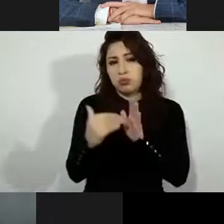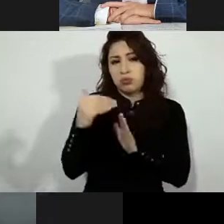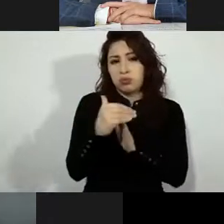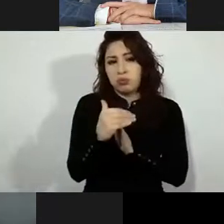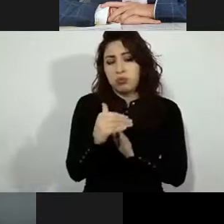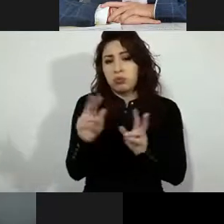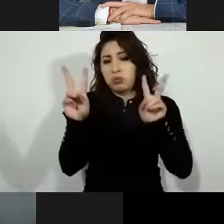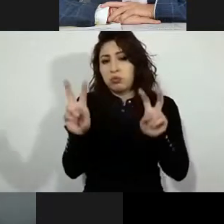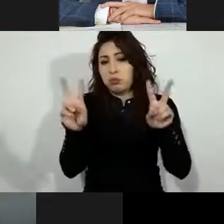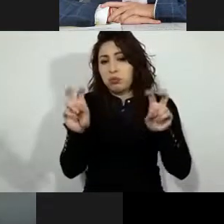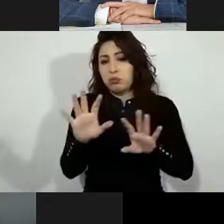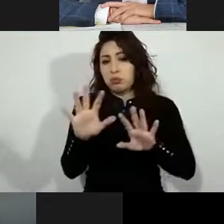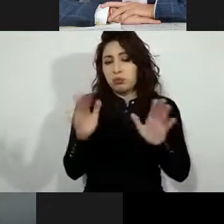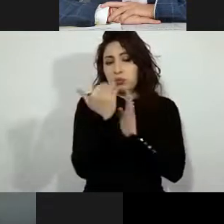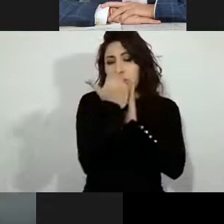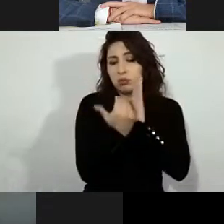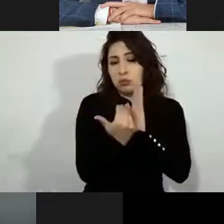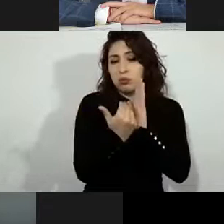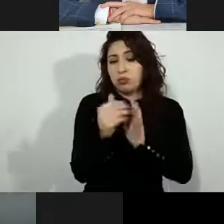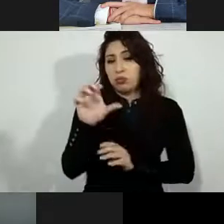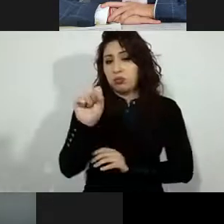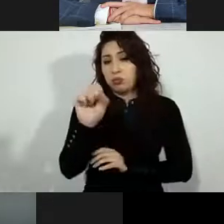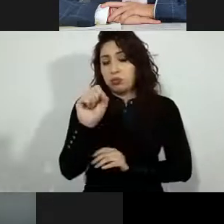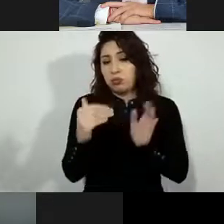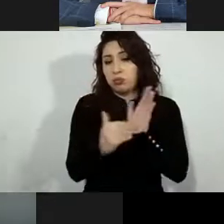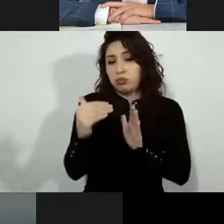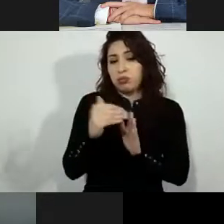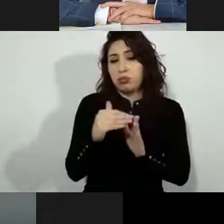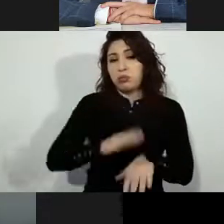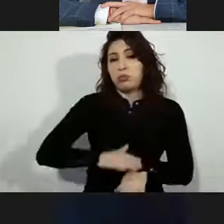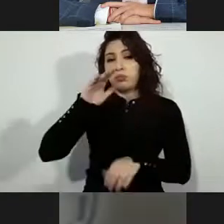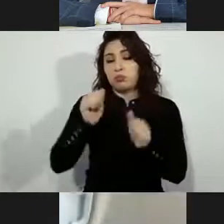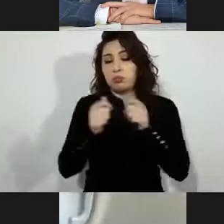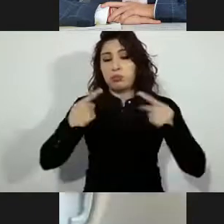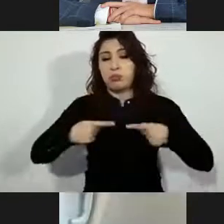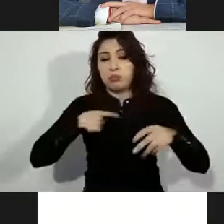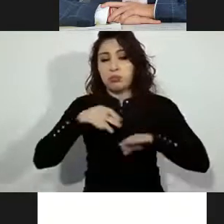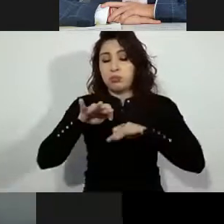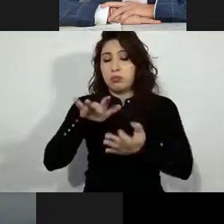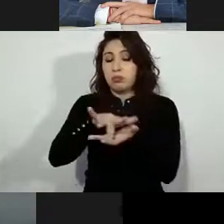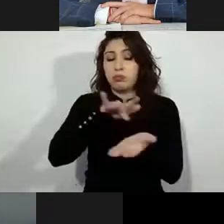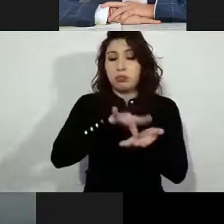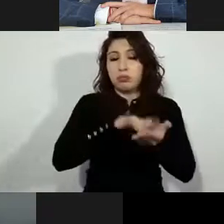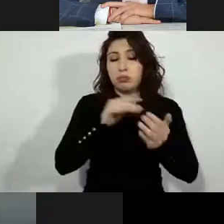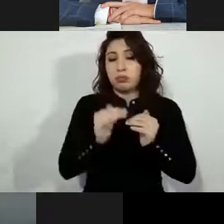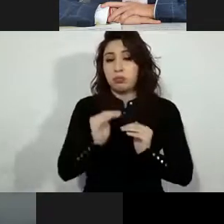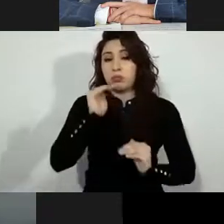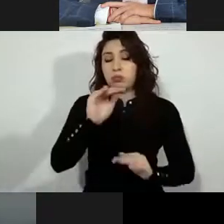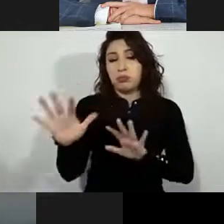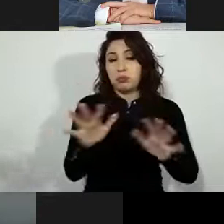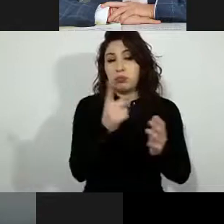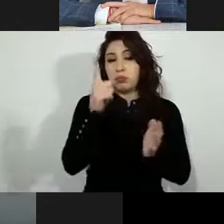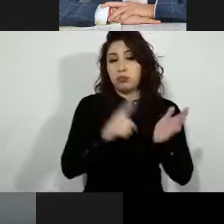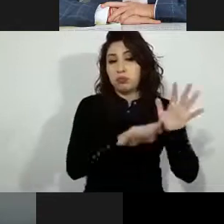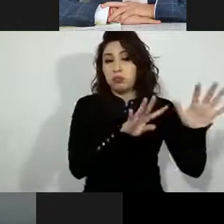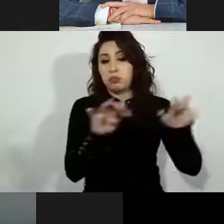supuesta presión de 60, insisto, más el compromiso con los compañeros trabajadores, estaremos entendiendo que estaríamos cerca de los 1.900